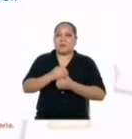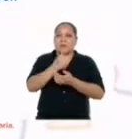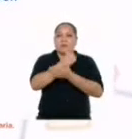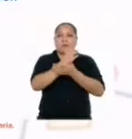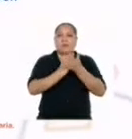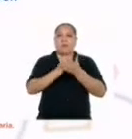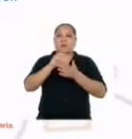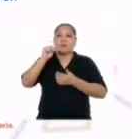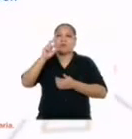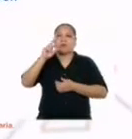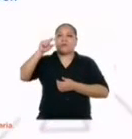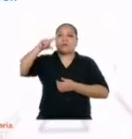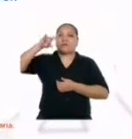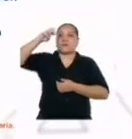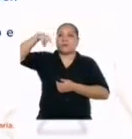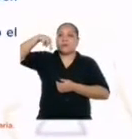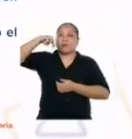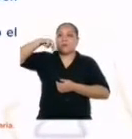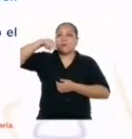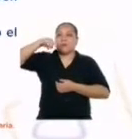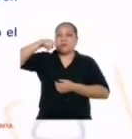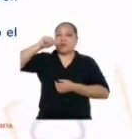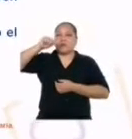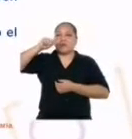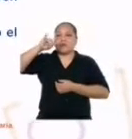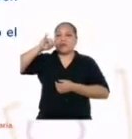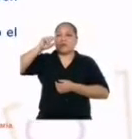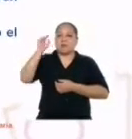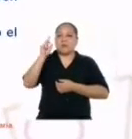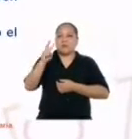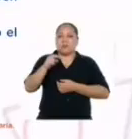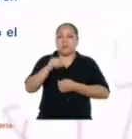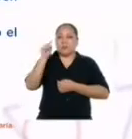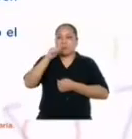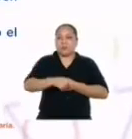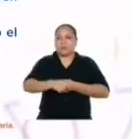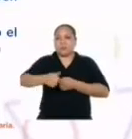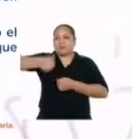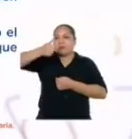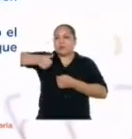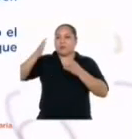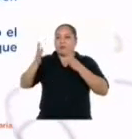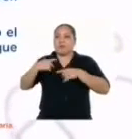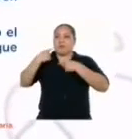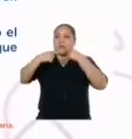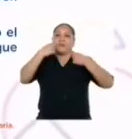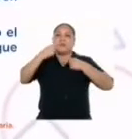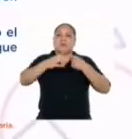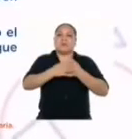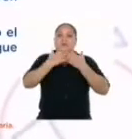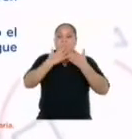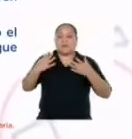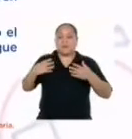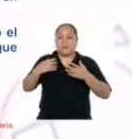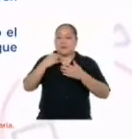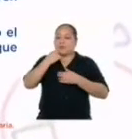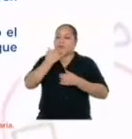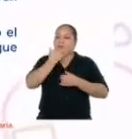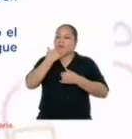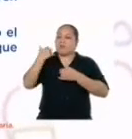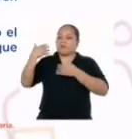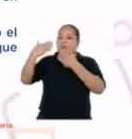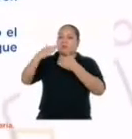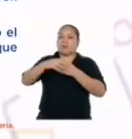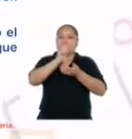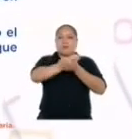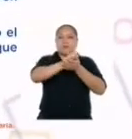partes argumentativas en las que la autora o el autor señala su opinión en relación con los sucesos que narra. Finalmente se